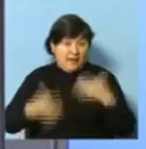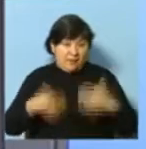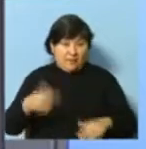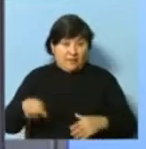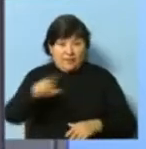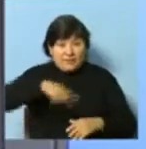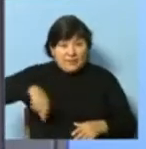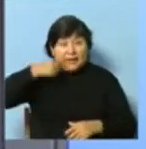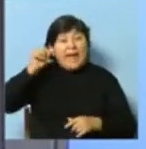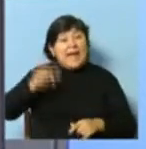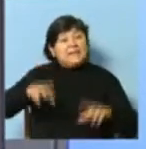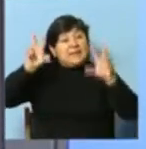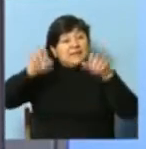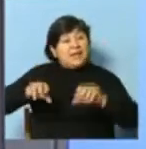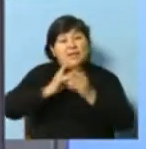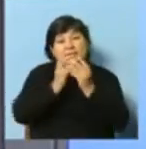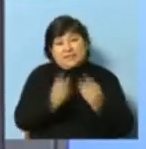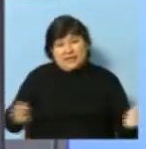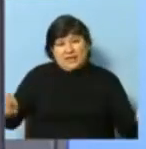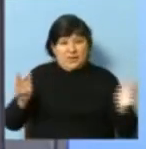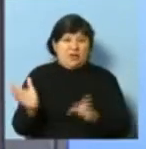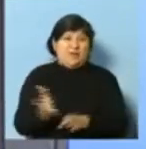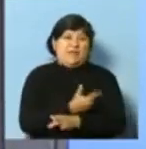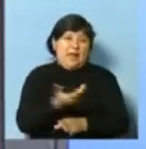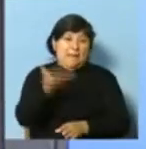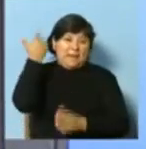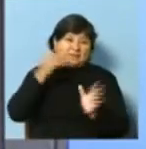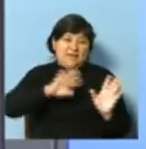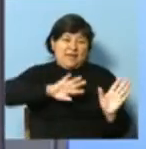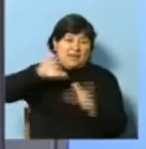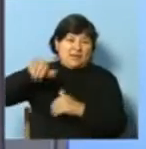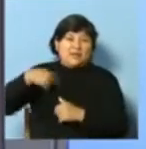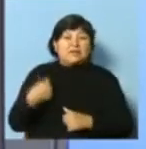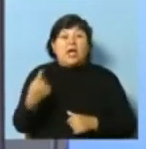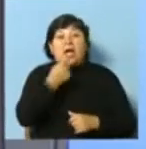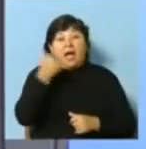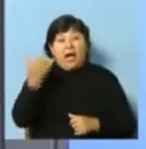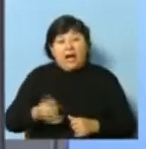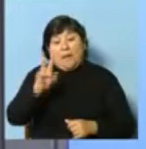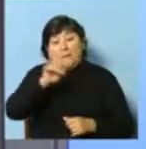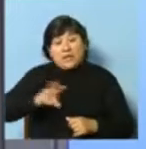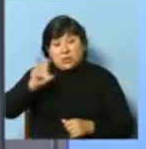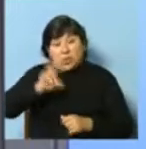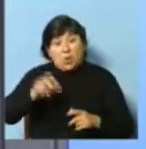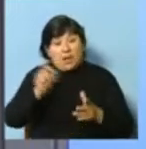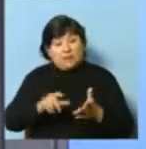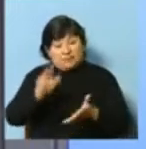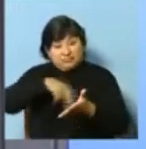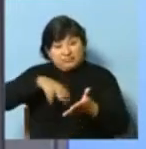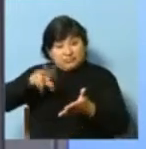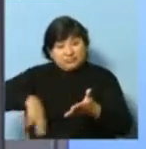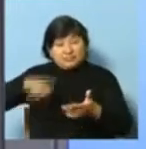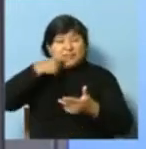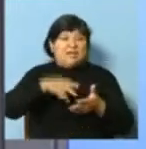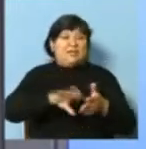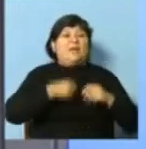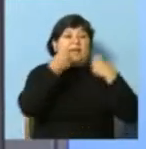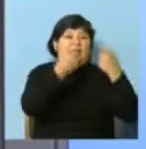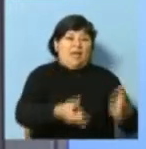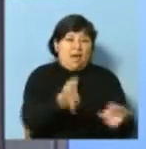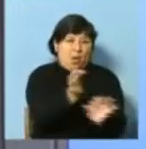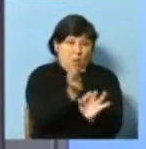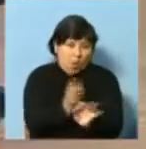creo que que va quedando en el pasado si tenemos pintura lo utilicemos para ayudar a pintar a los jardines l'infant y